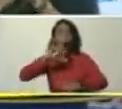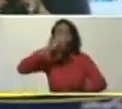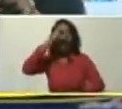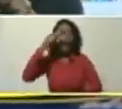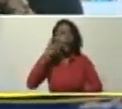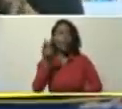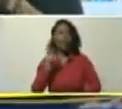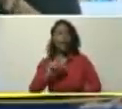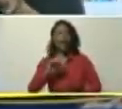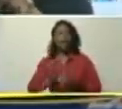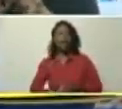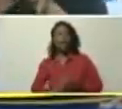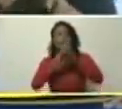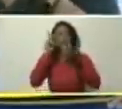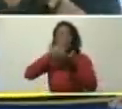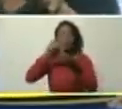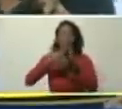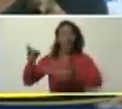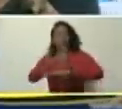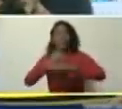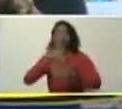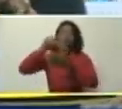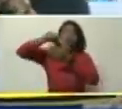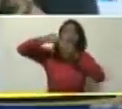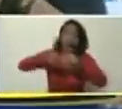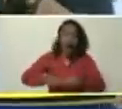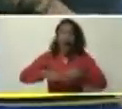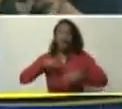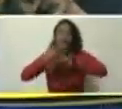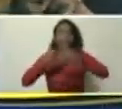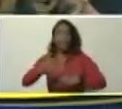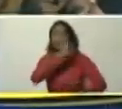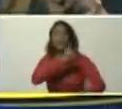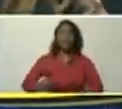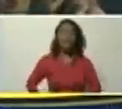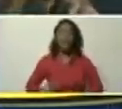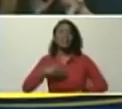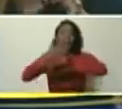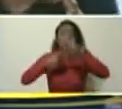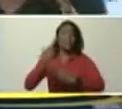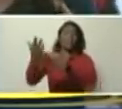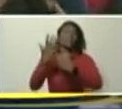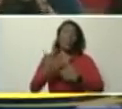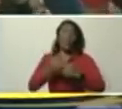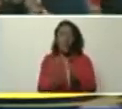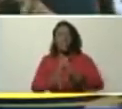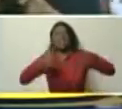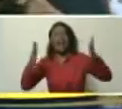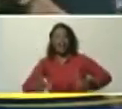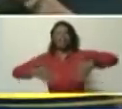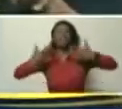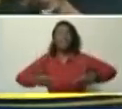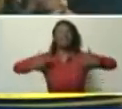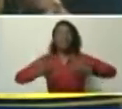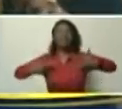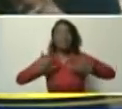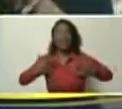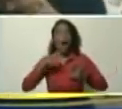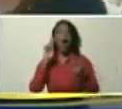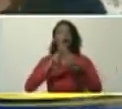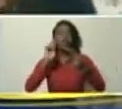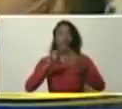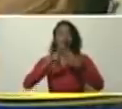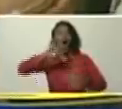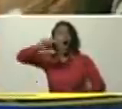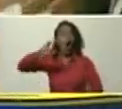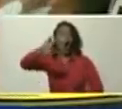para la gobernación, queda conjurado, presidente. Se ha recibido con gran ánimo. Conocemos a